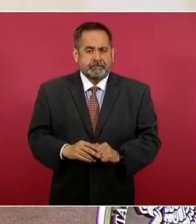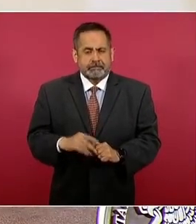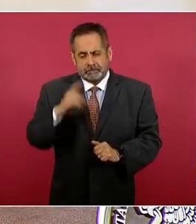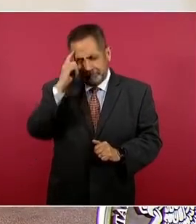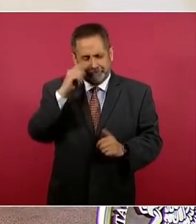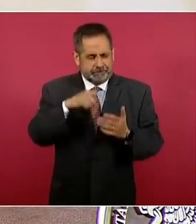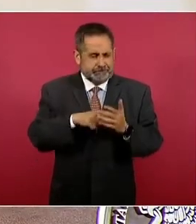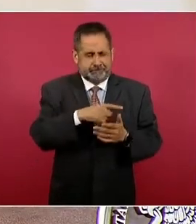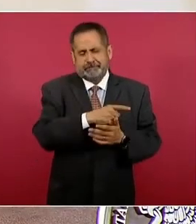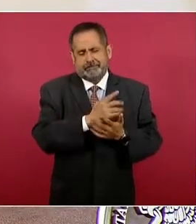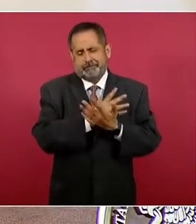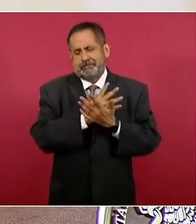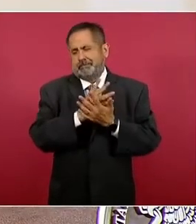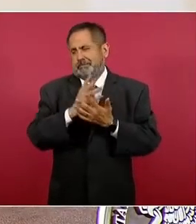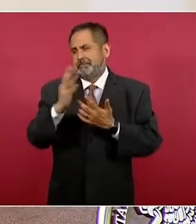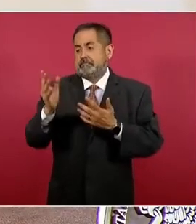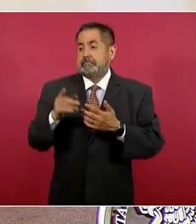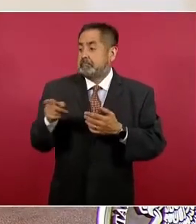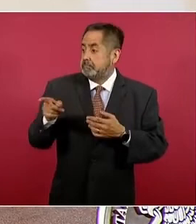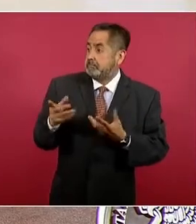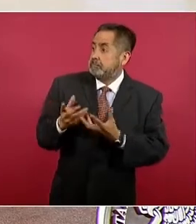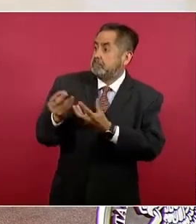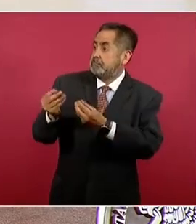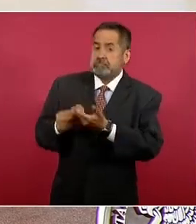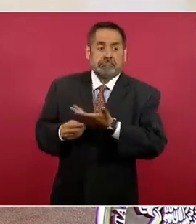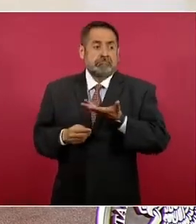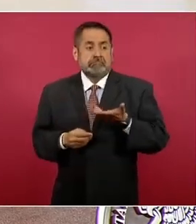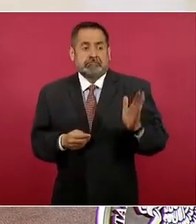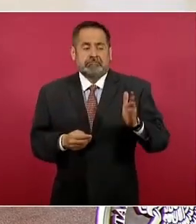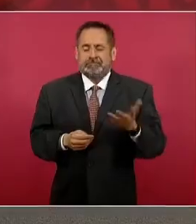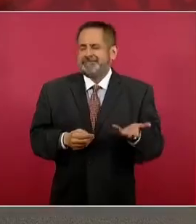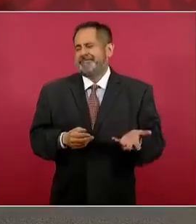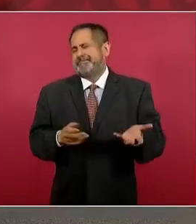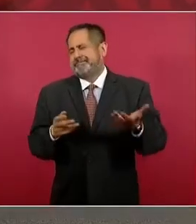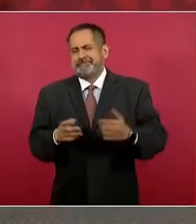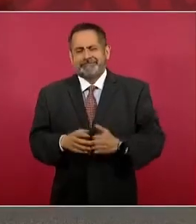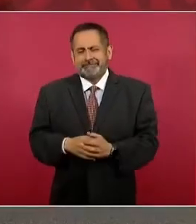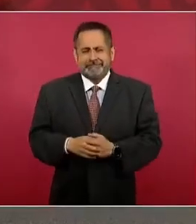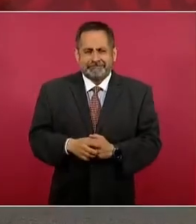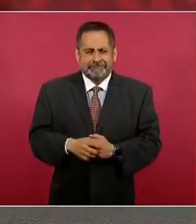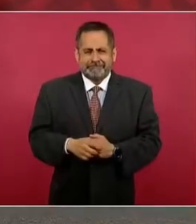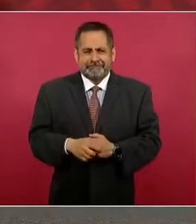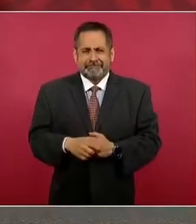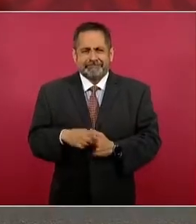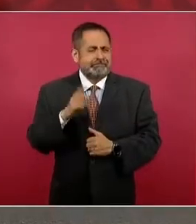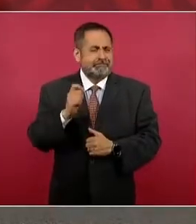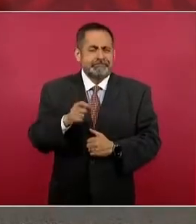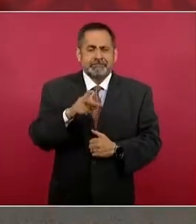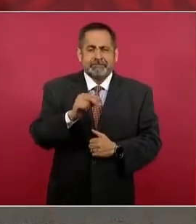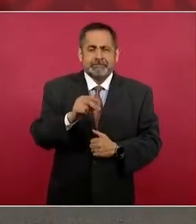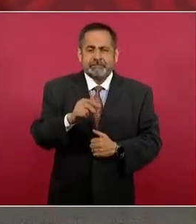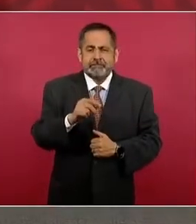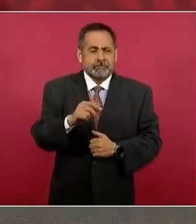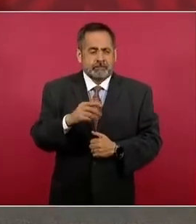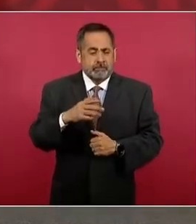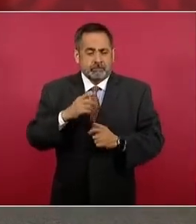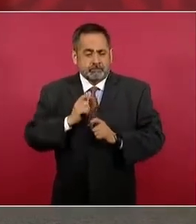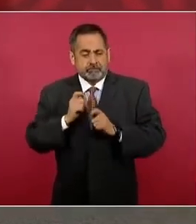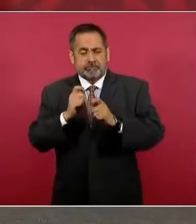exceso, un despropósito, porque pues no va a representar a un